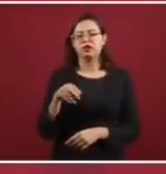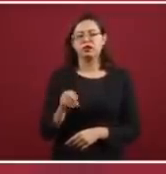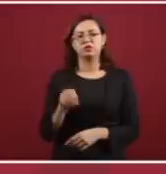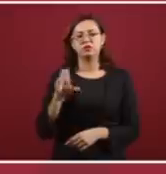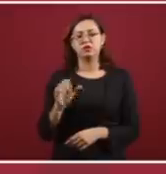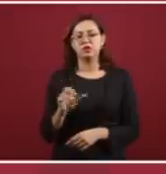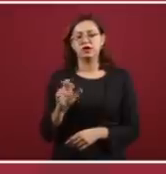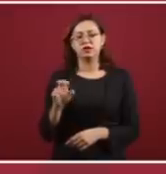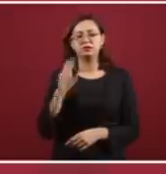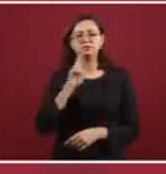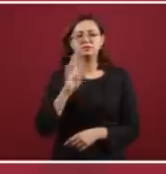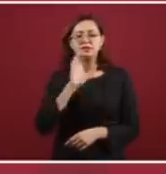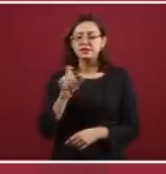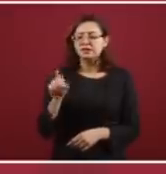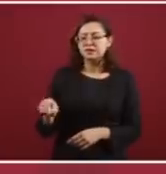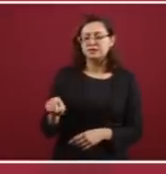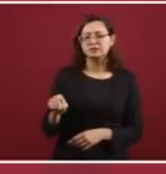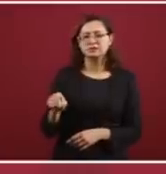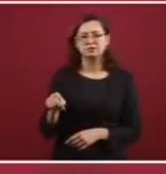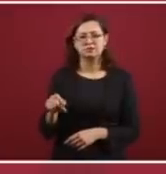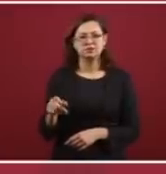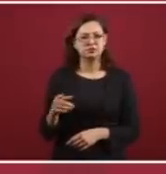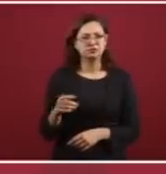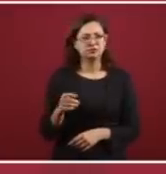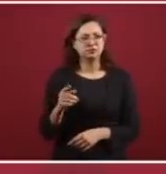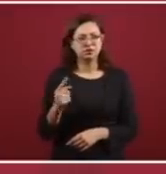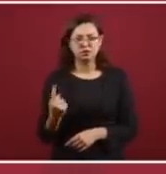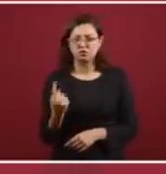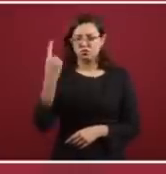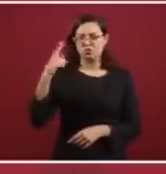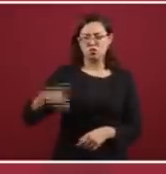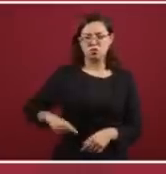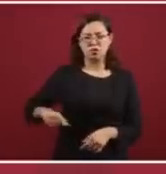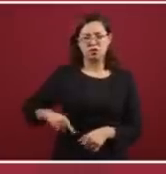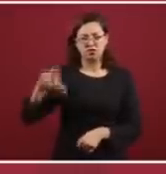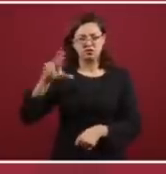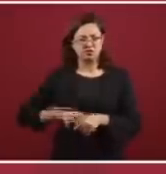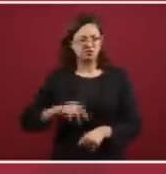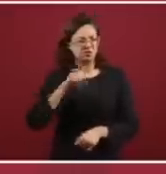que rechaza a Huerta